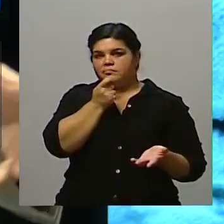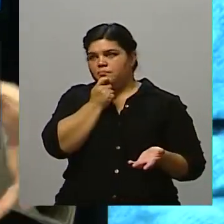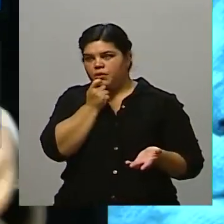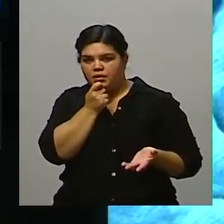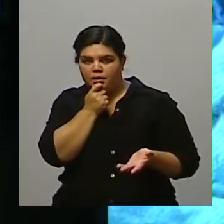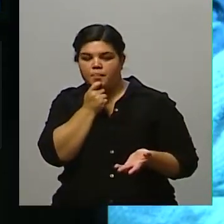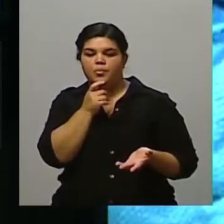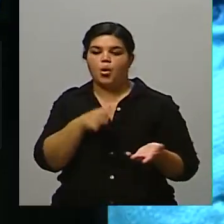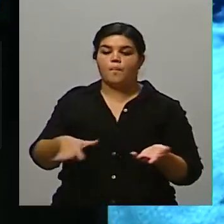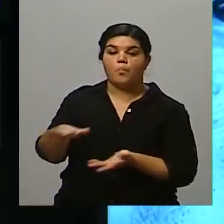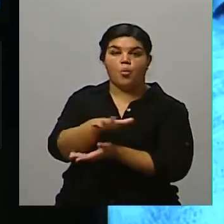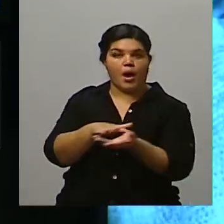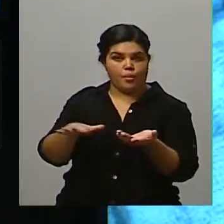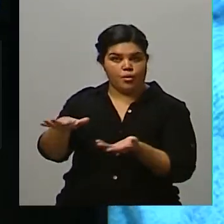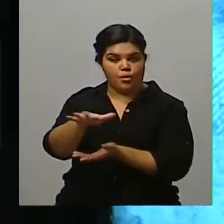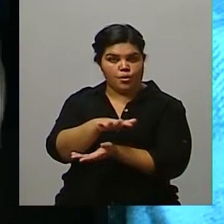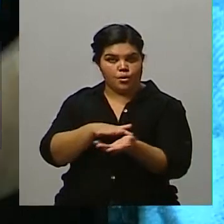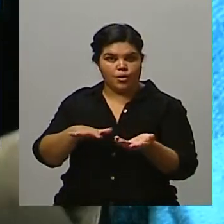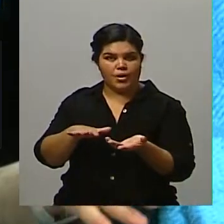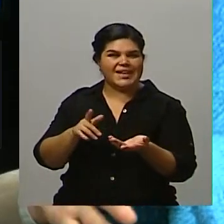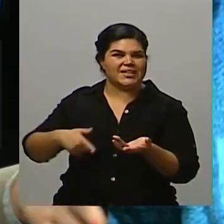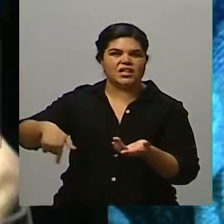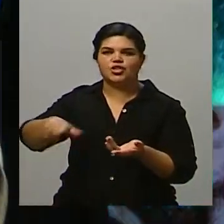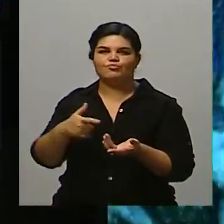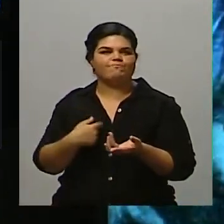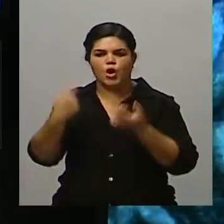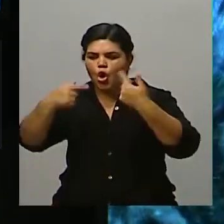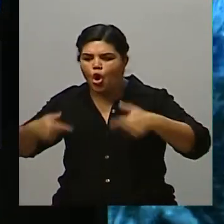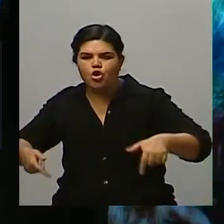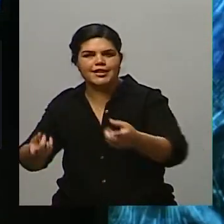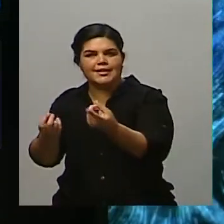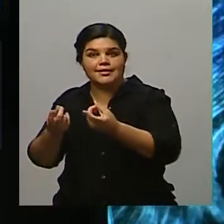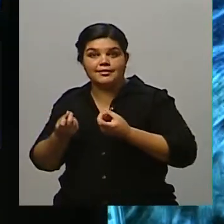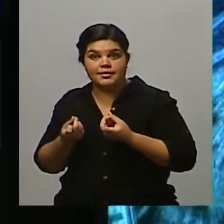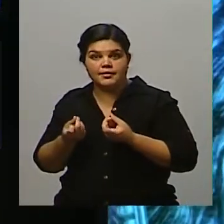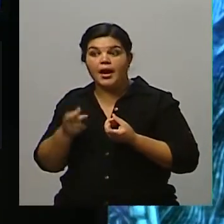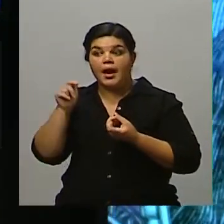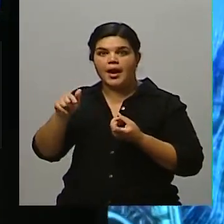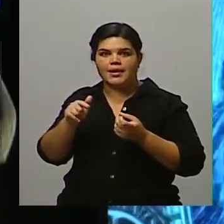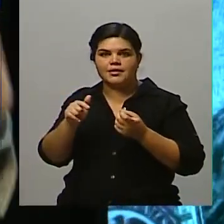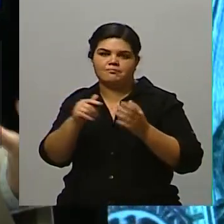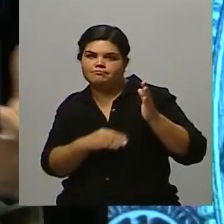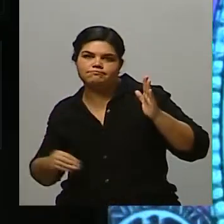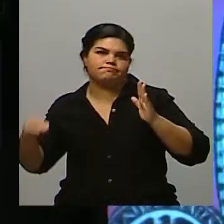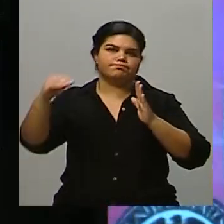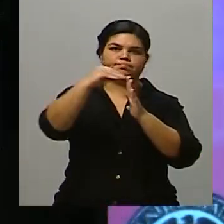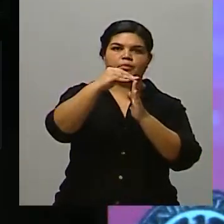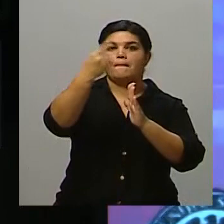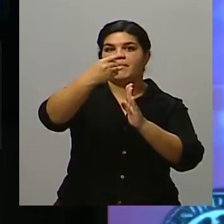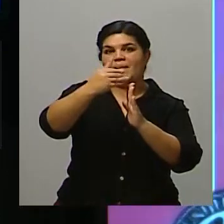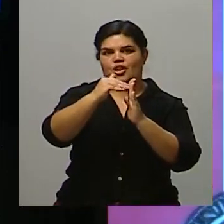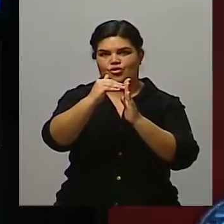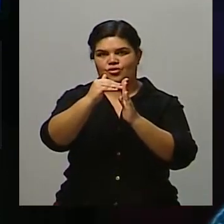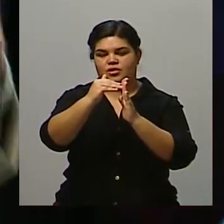una población que esté en una situación de mayor vulnerabilidad se coloca por encima de otra con consideraciones de carácter